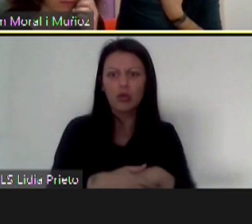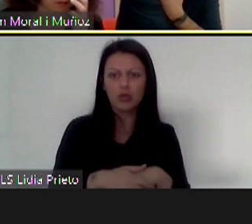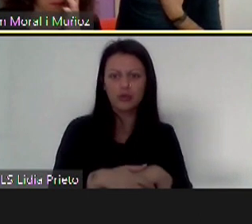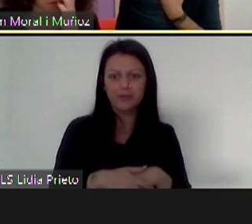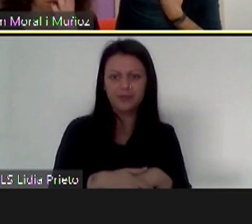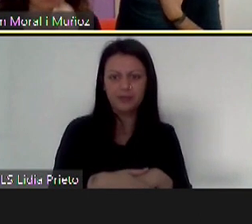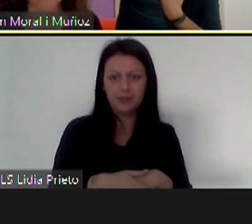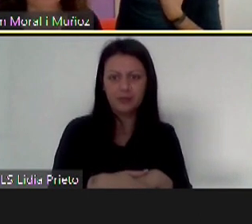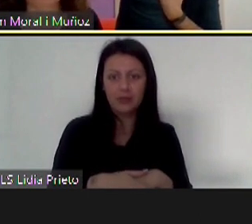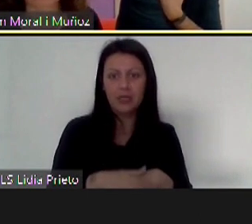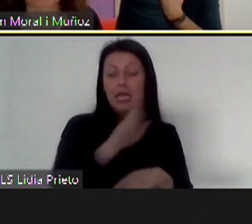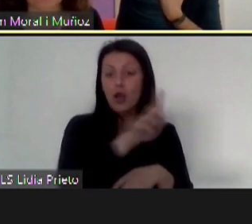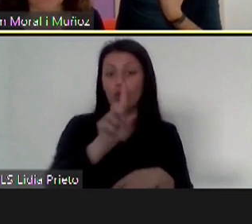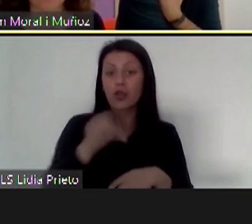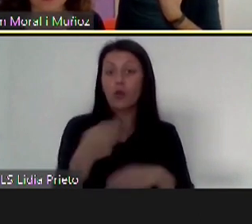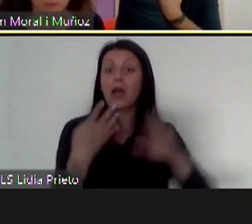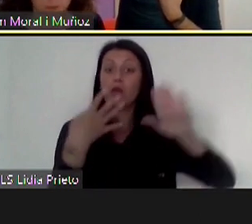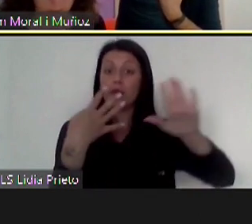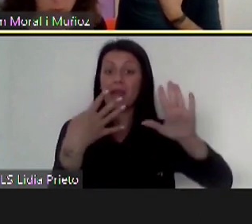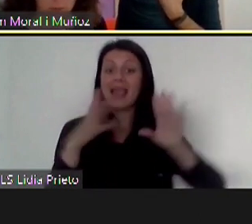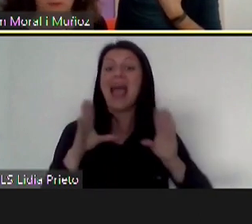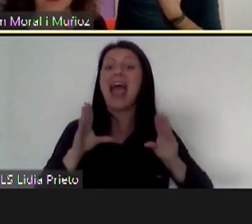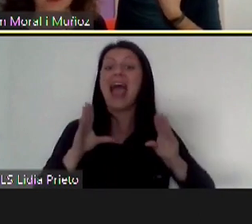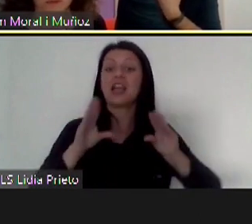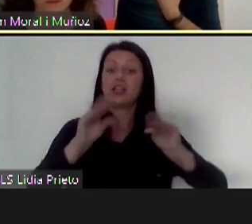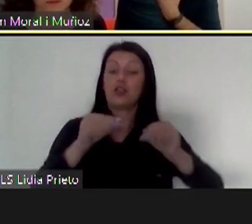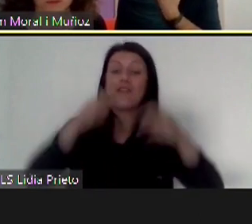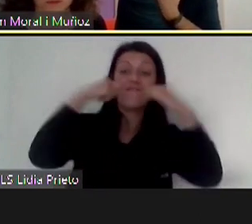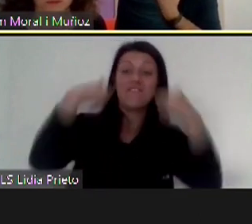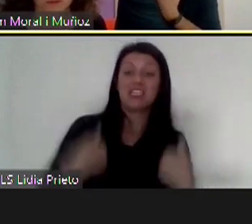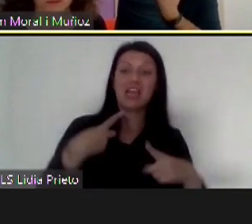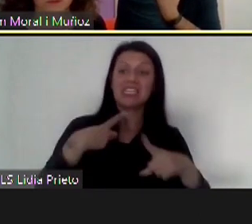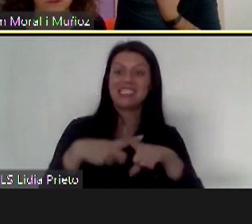el 11,9% es un porcentaje de agresiones físicas o sexuales.